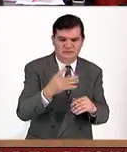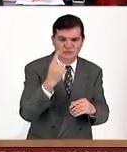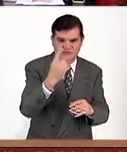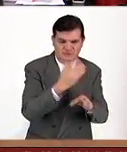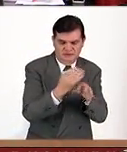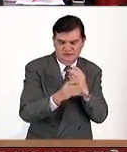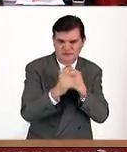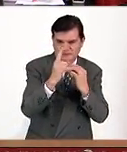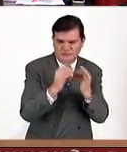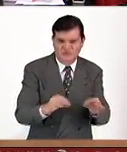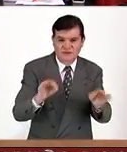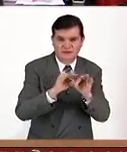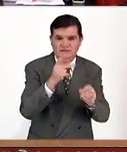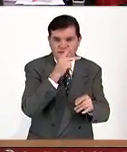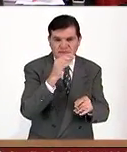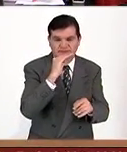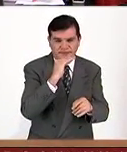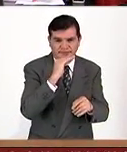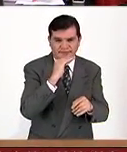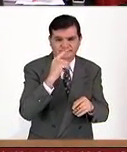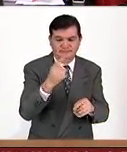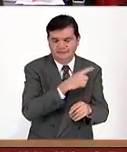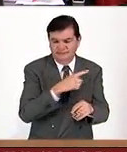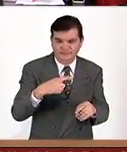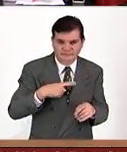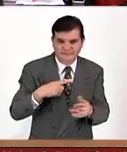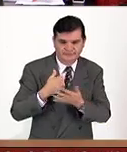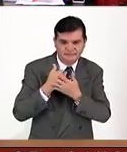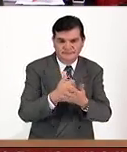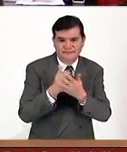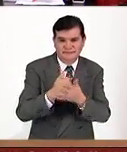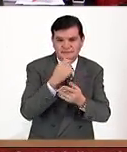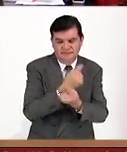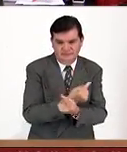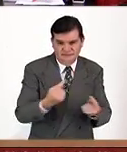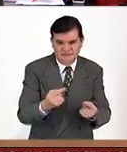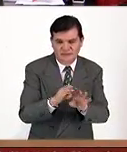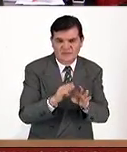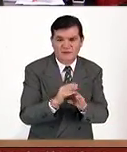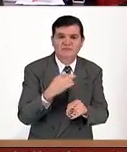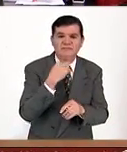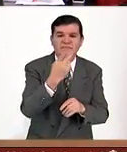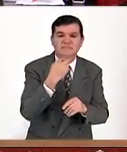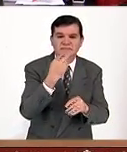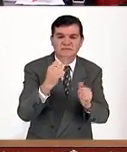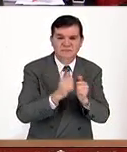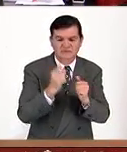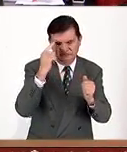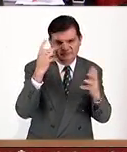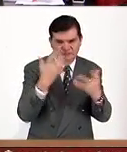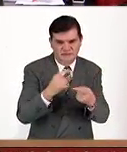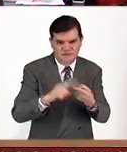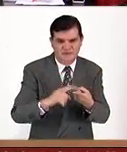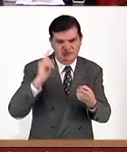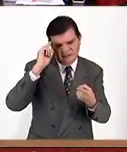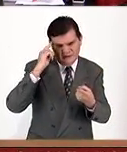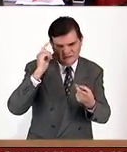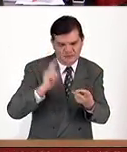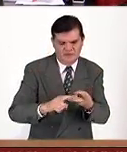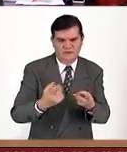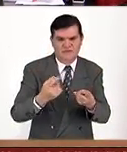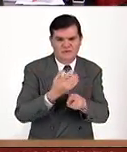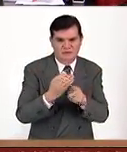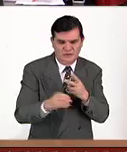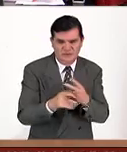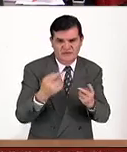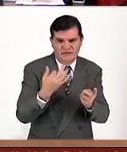cuestión bien importante es que los papás debemos ayudar a que los niños verbalicen las frustraciones, por ejemplo, el enojo, el que las